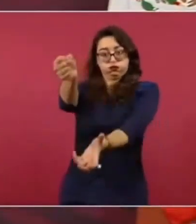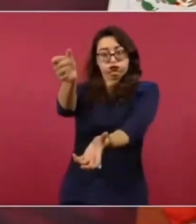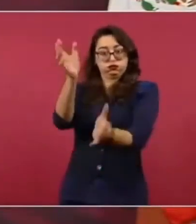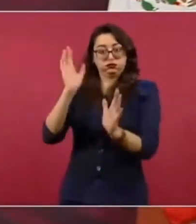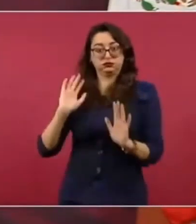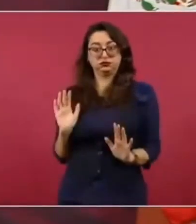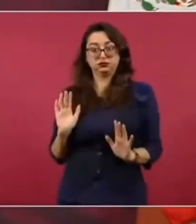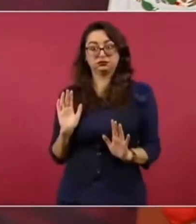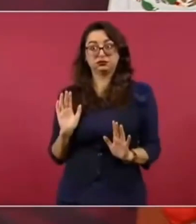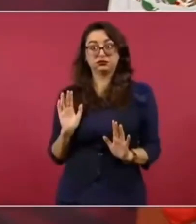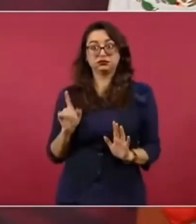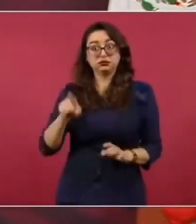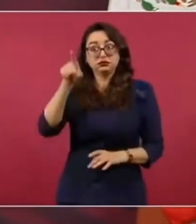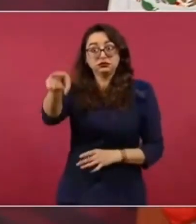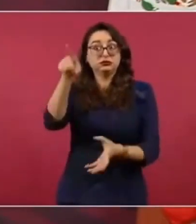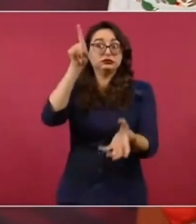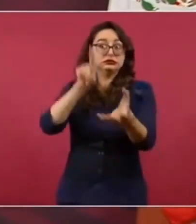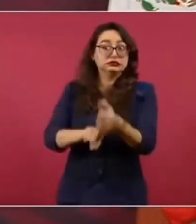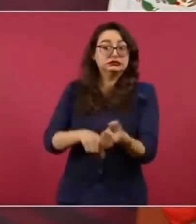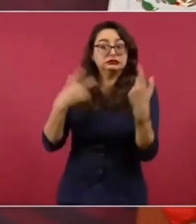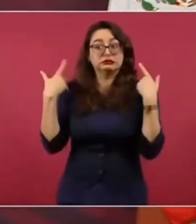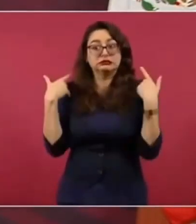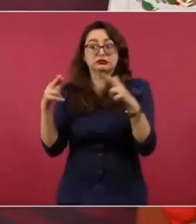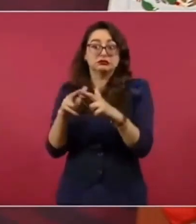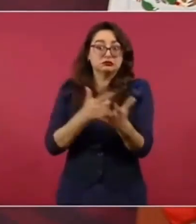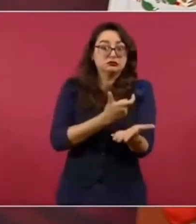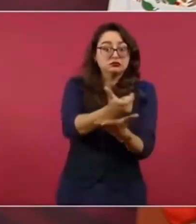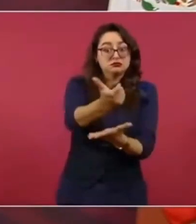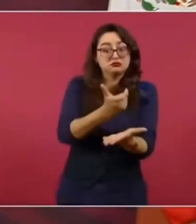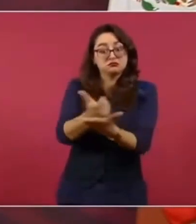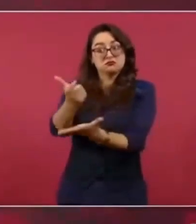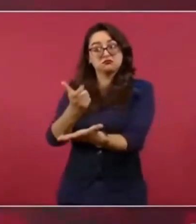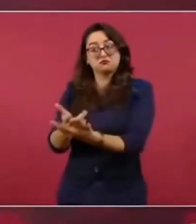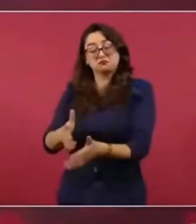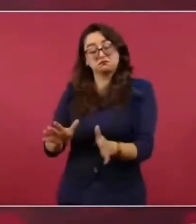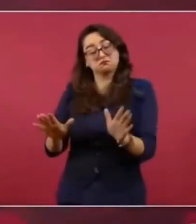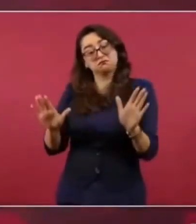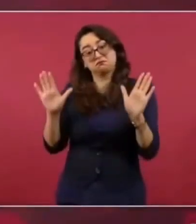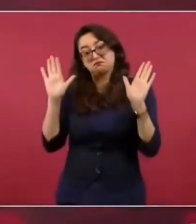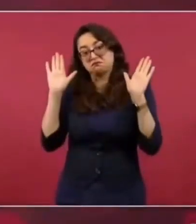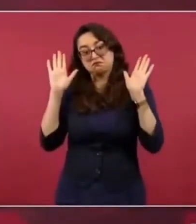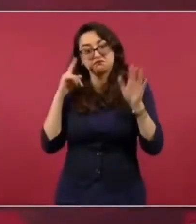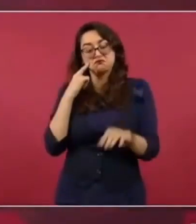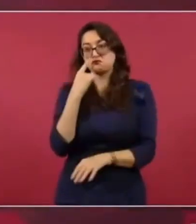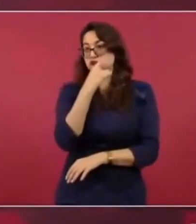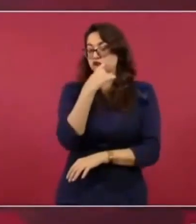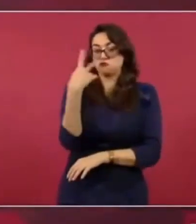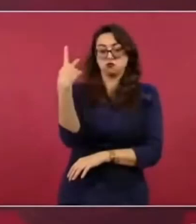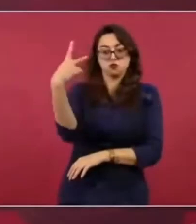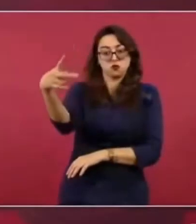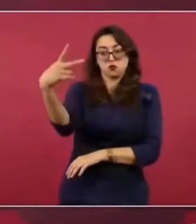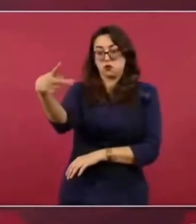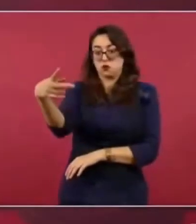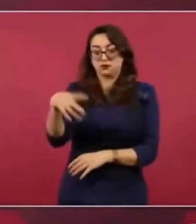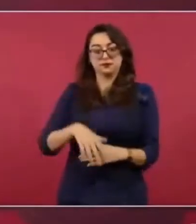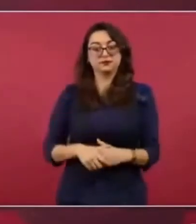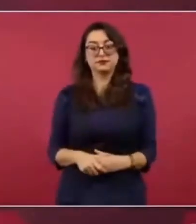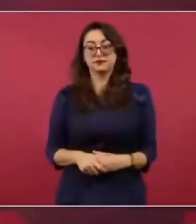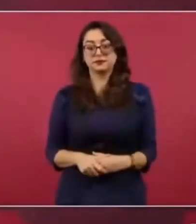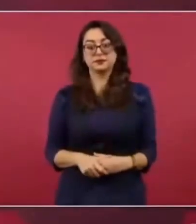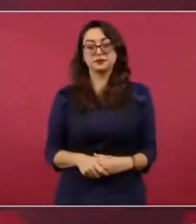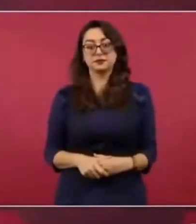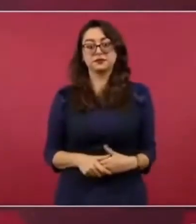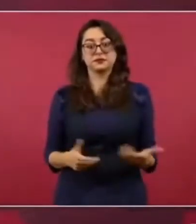el Congreso aprueba el presupuesto anual para